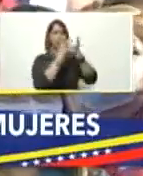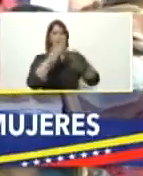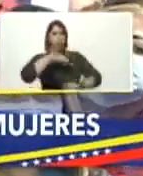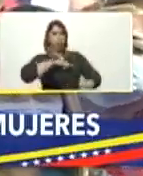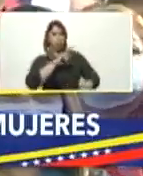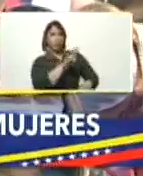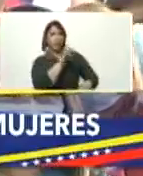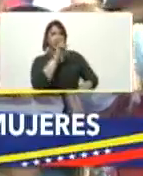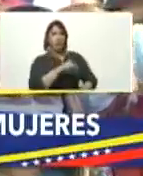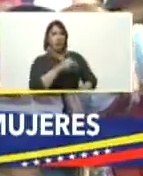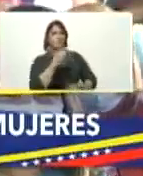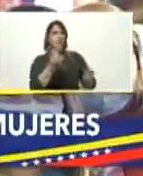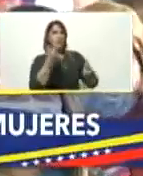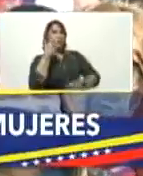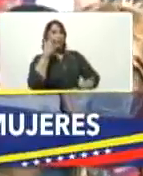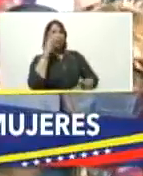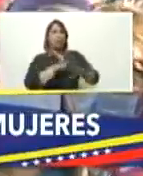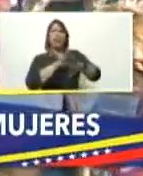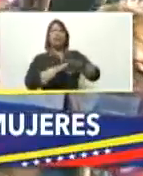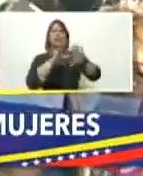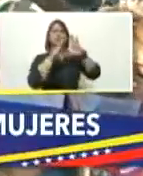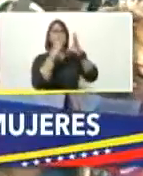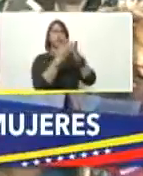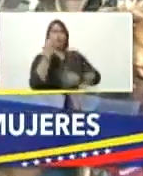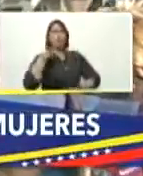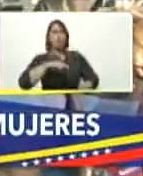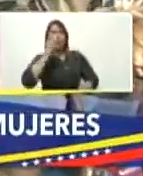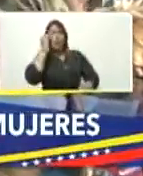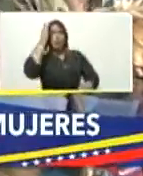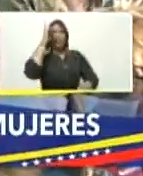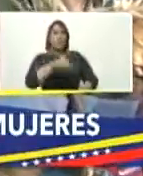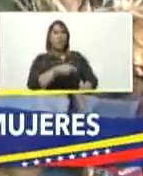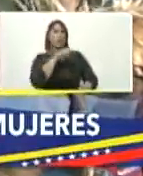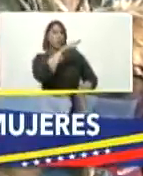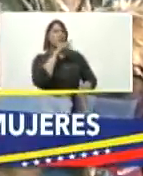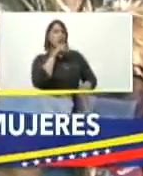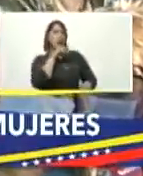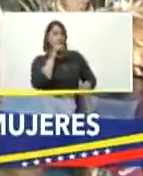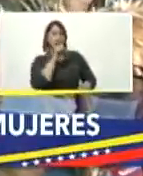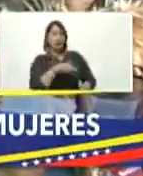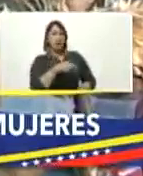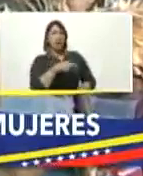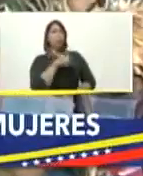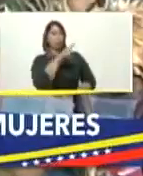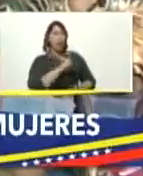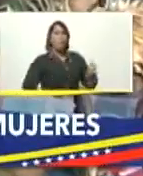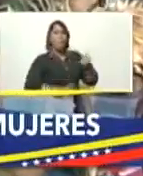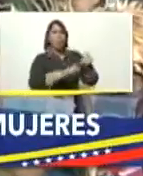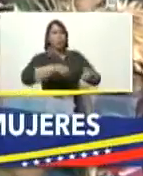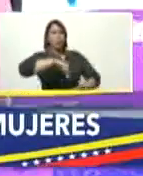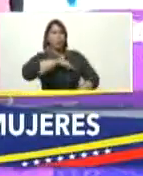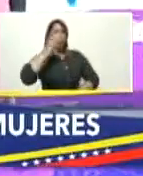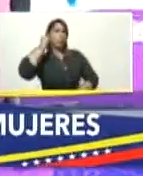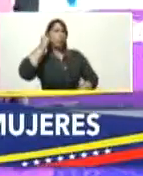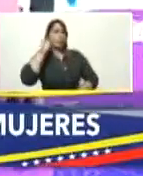pero pendiente de todo lo que pasa en el mundo. Tenemos esa capacidad de la que usted hablaba. Entonces, cuente con nosotras, las